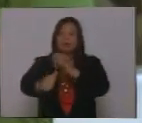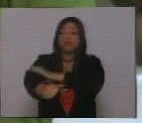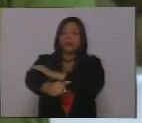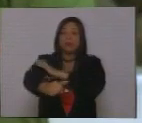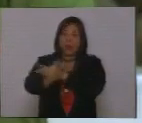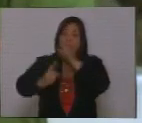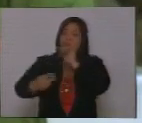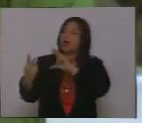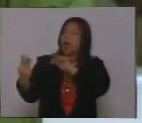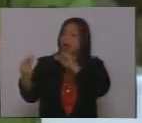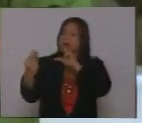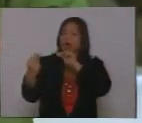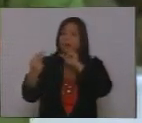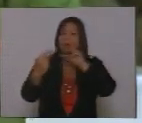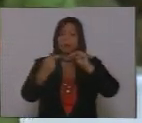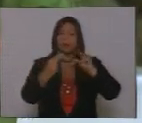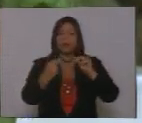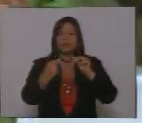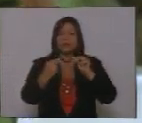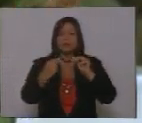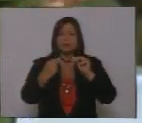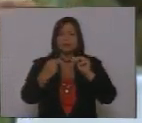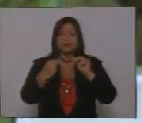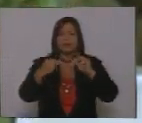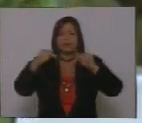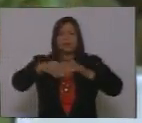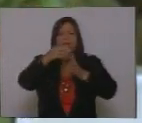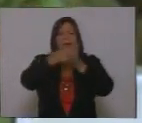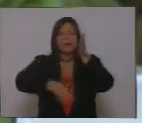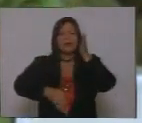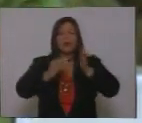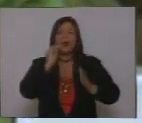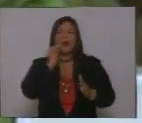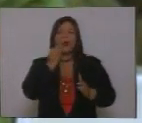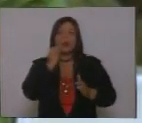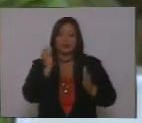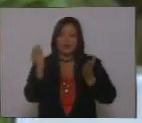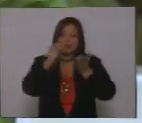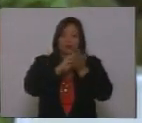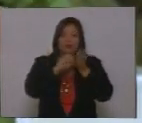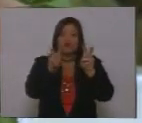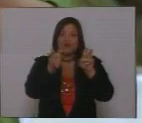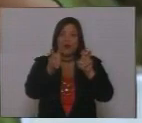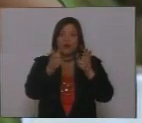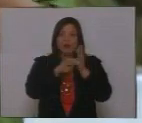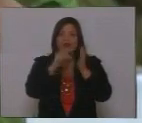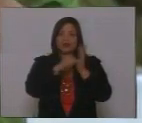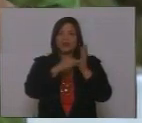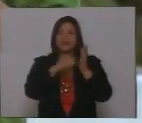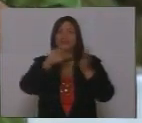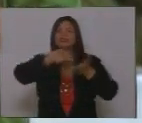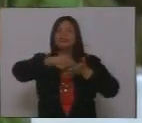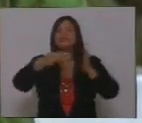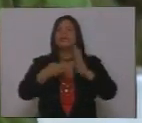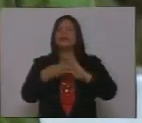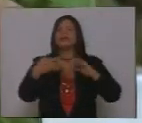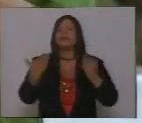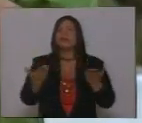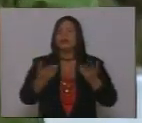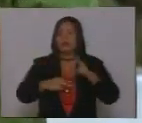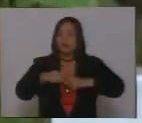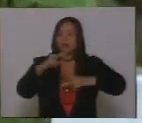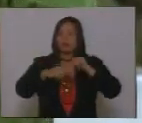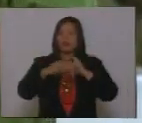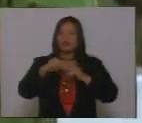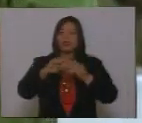ideológico. Este capítulo de nuestra juventud tiene que ser el escenario para construir